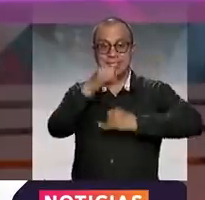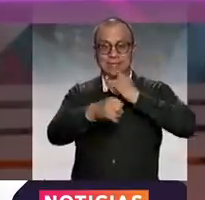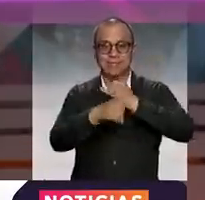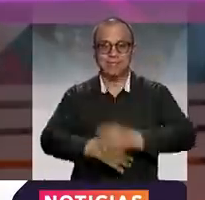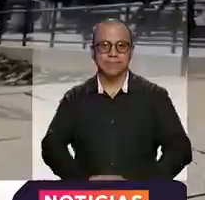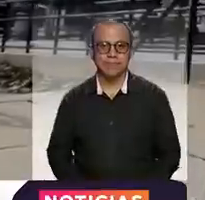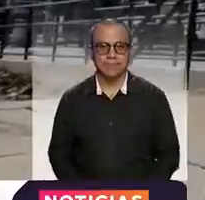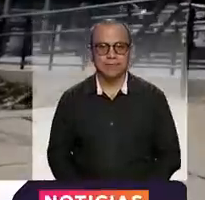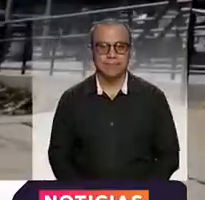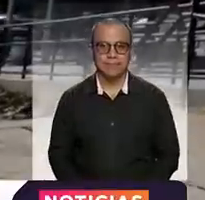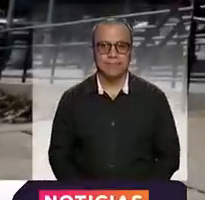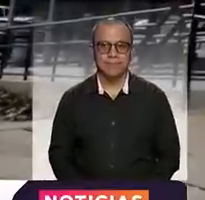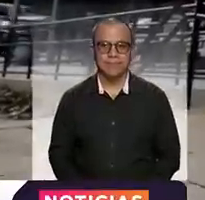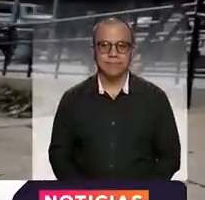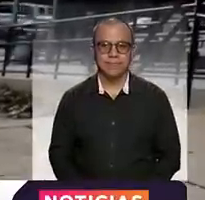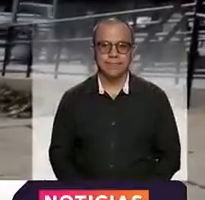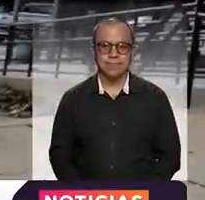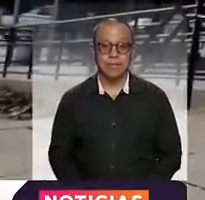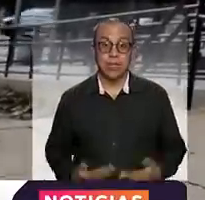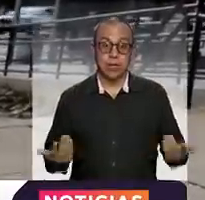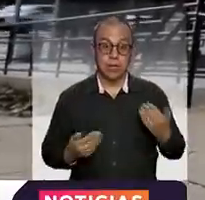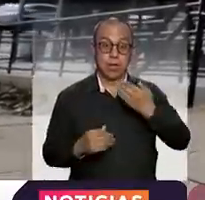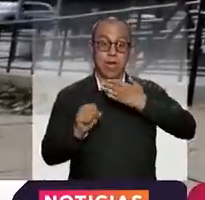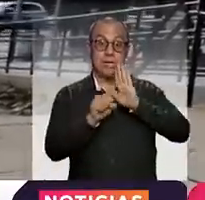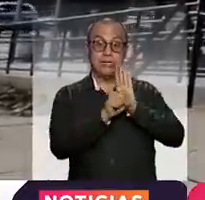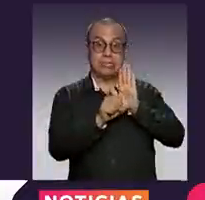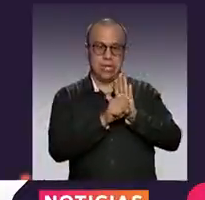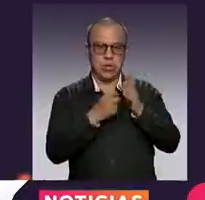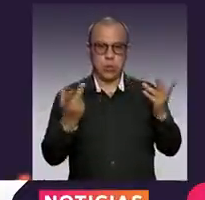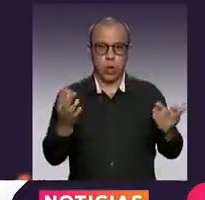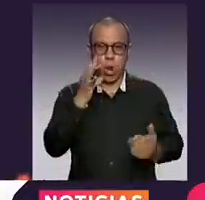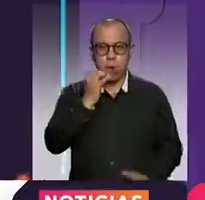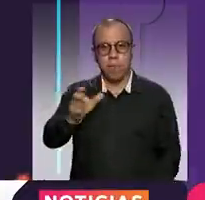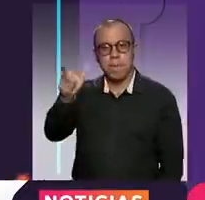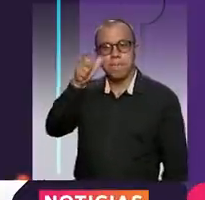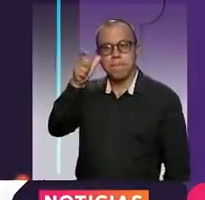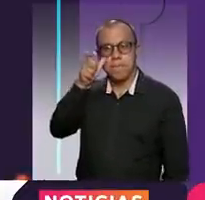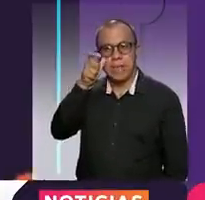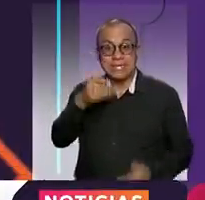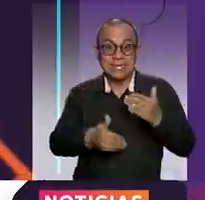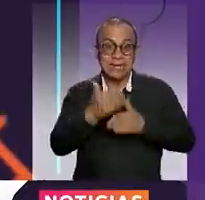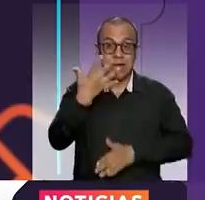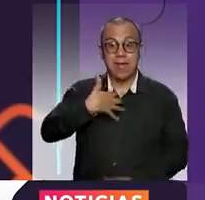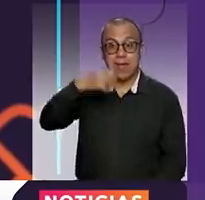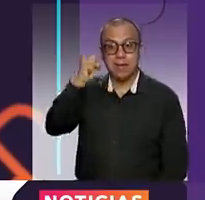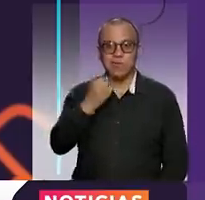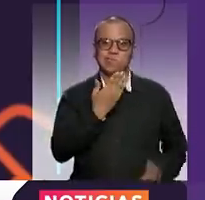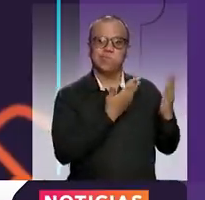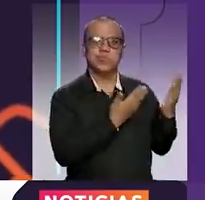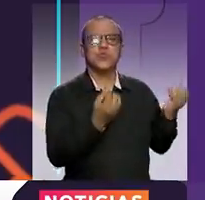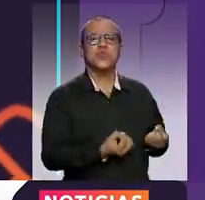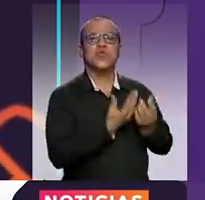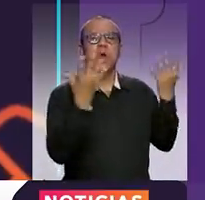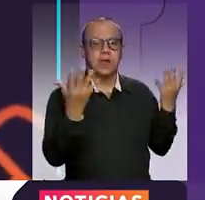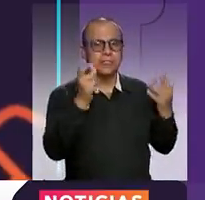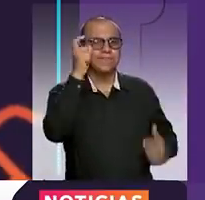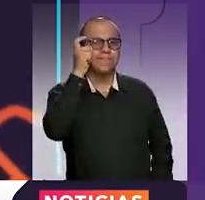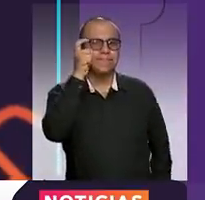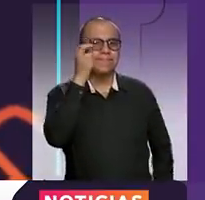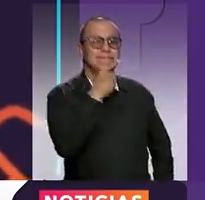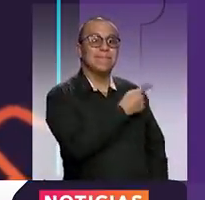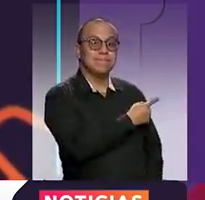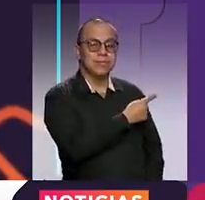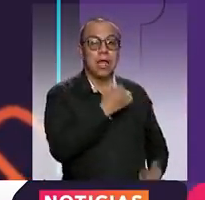internacional. En Pensilvania, el demócrata Joe Biden lleva la delantera con 49,5% de la